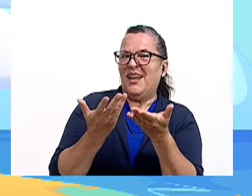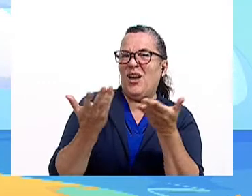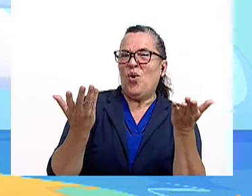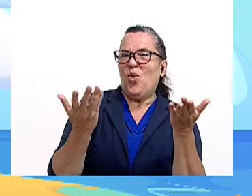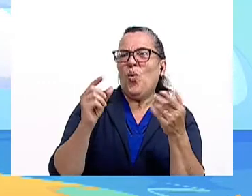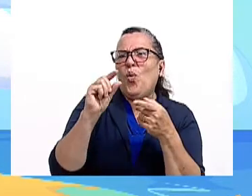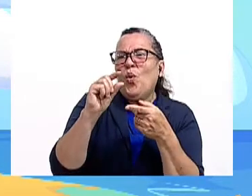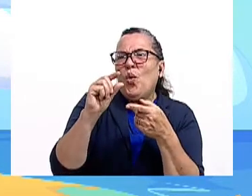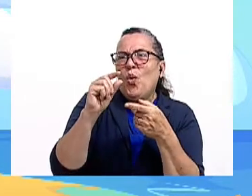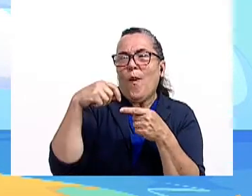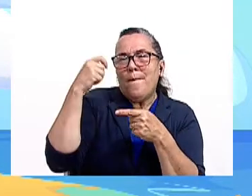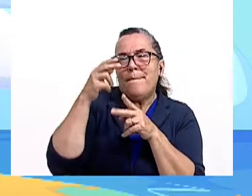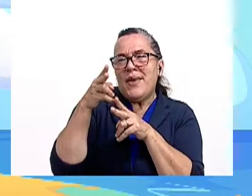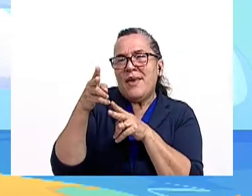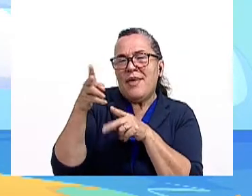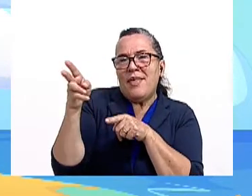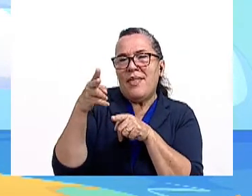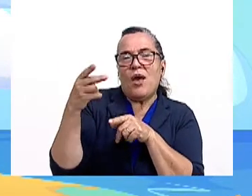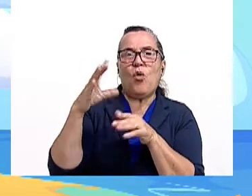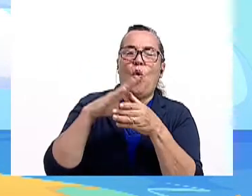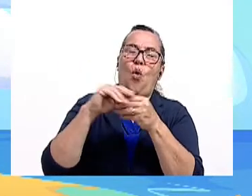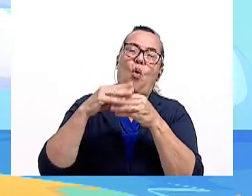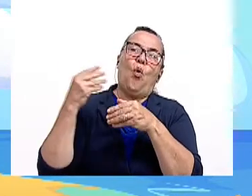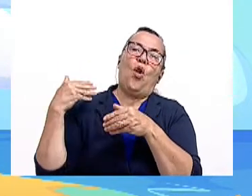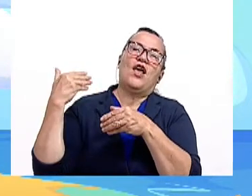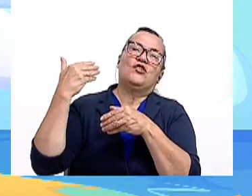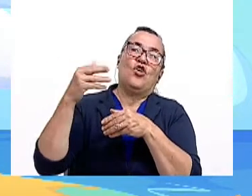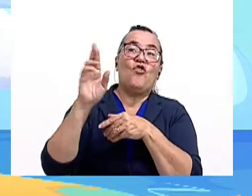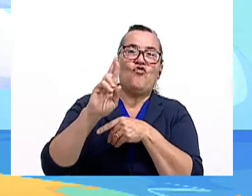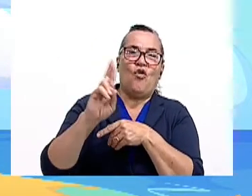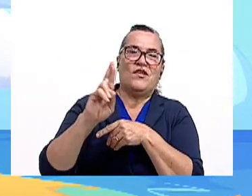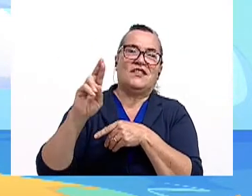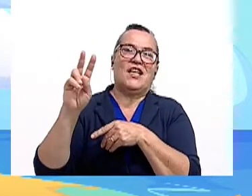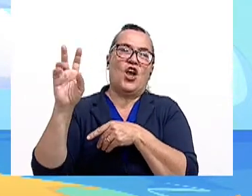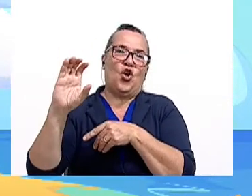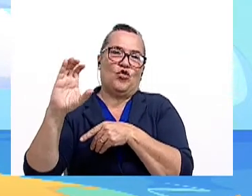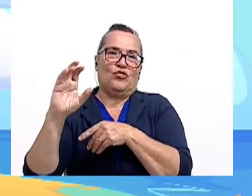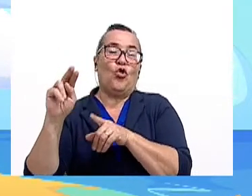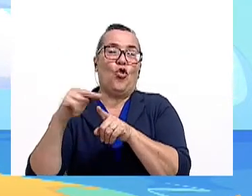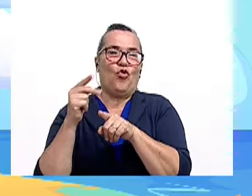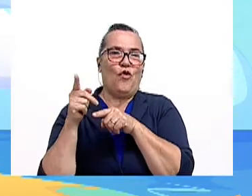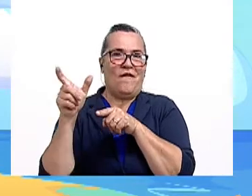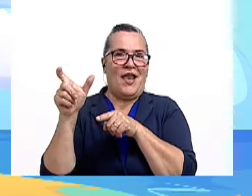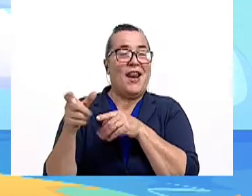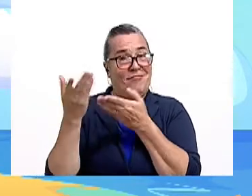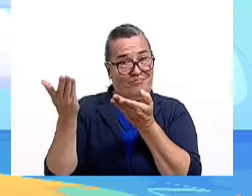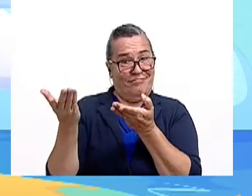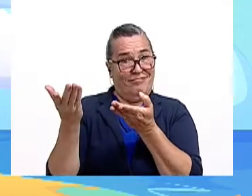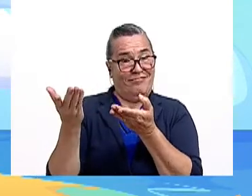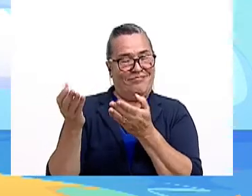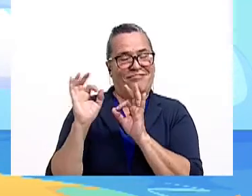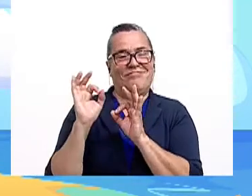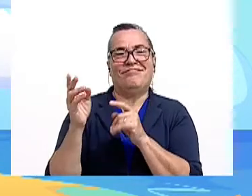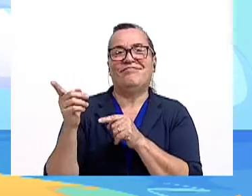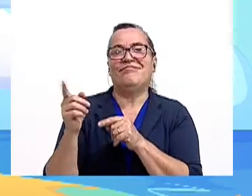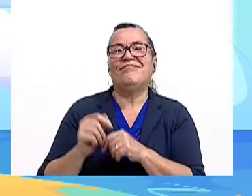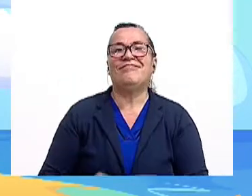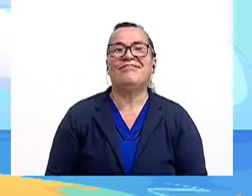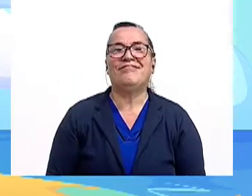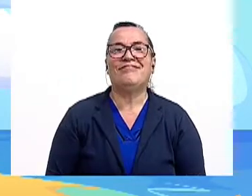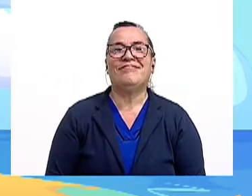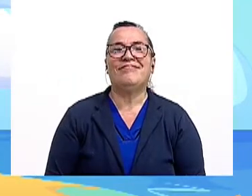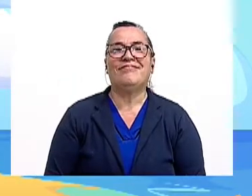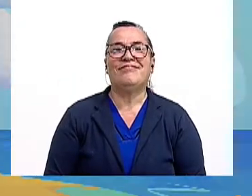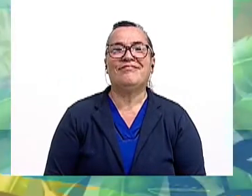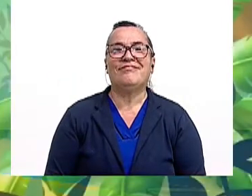un pequeño video sobre la historia de la novela Robinson Crusoe. ¿Les parece?